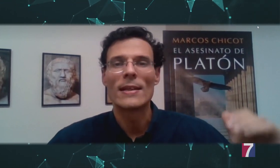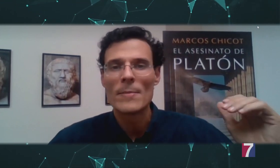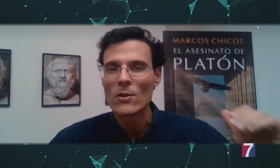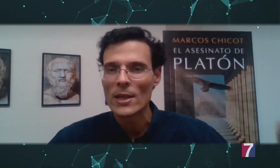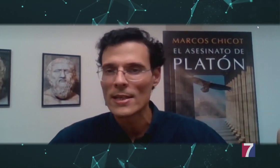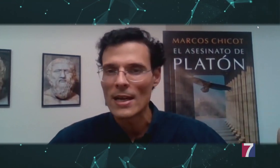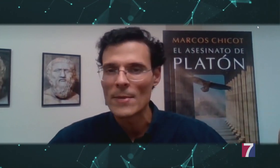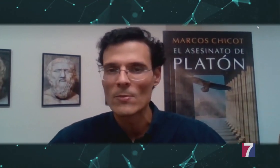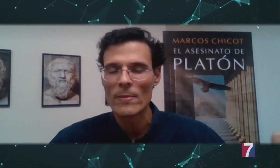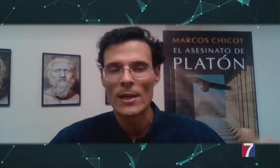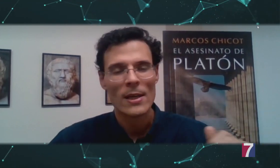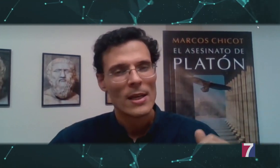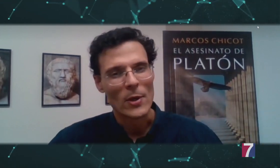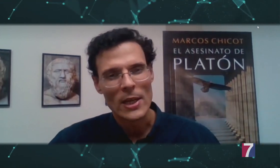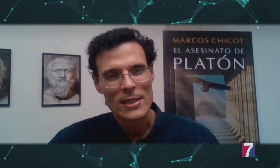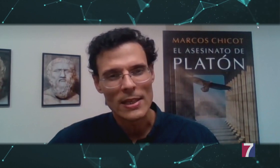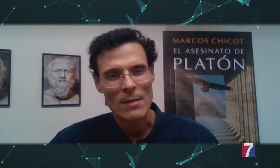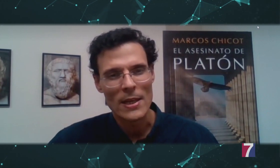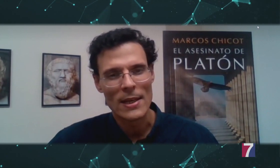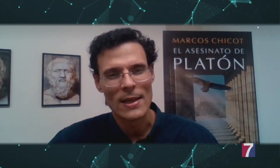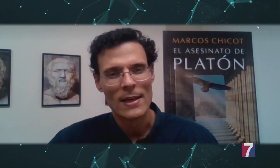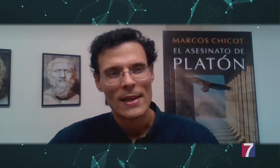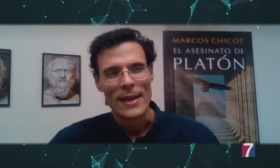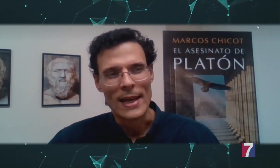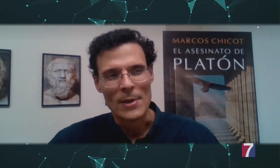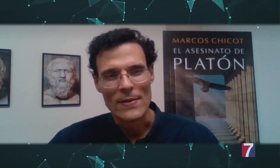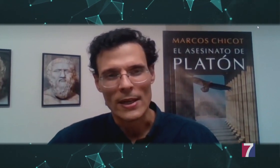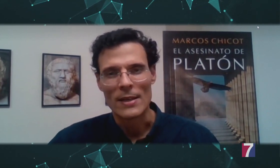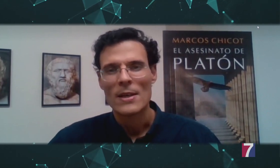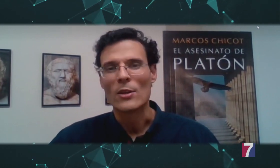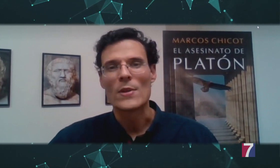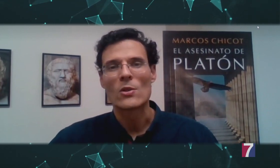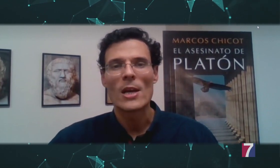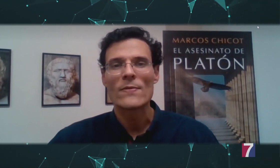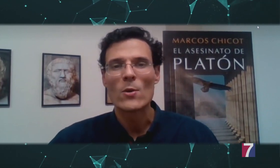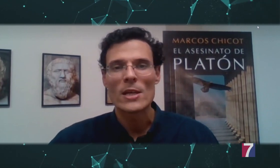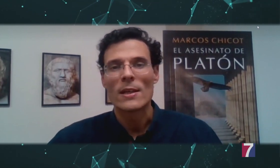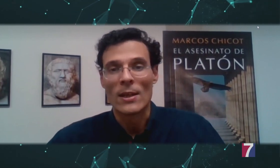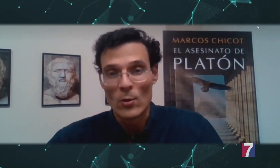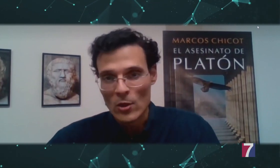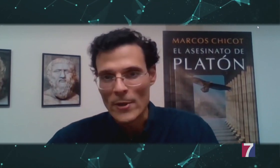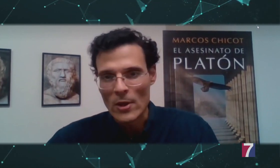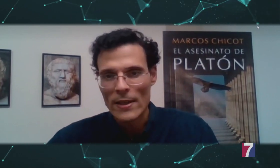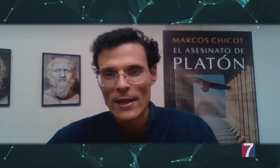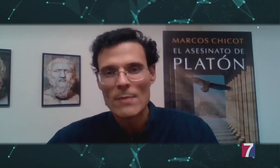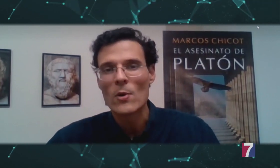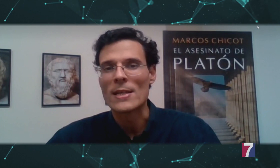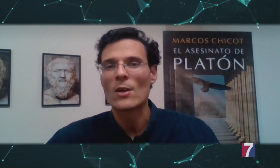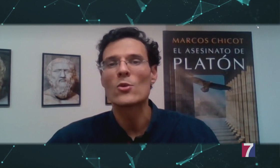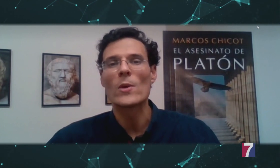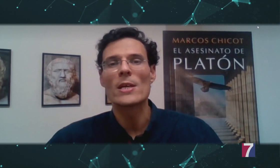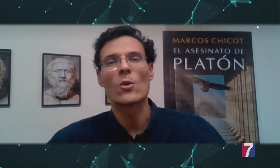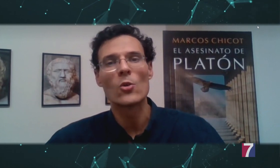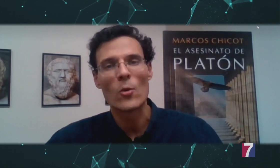el entretenimiento tiene que estar al máximo nivel, pero tiene que estar también el aprendizaje. Entonces todas las figuras, incluyendo el personaje de Calipo,